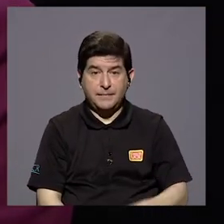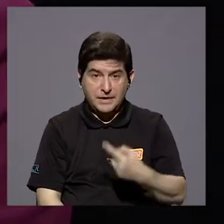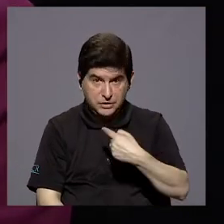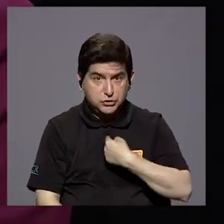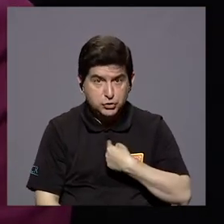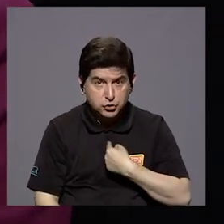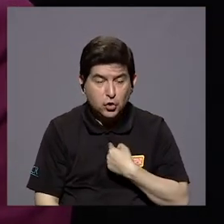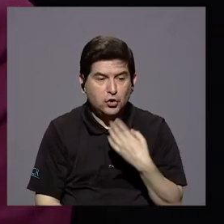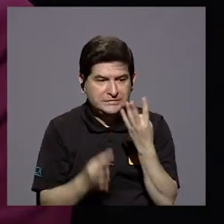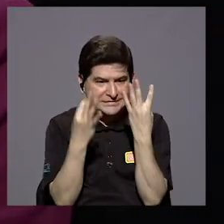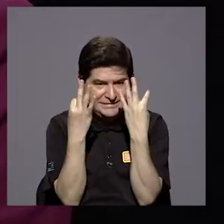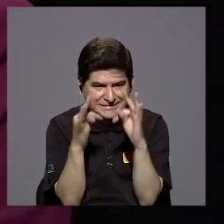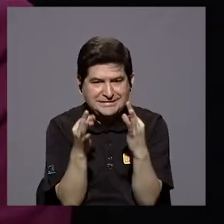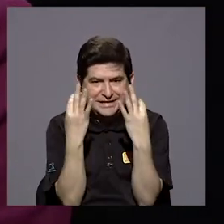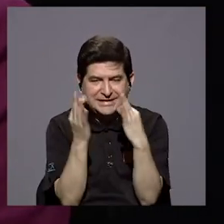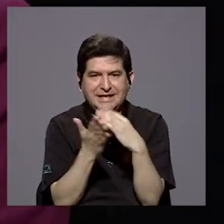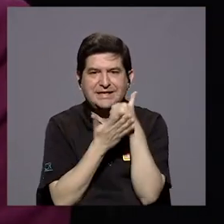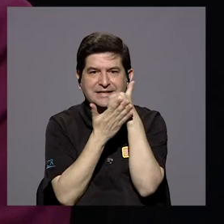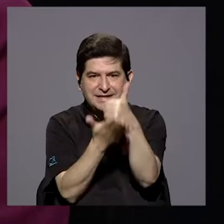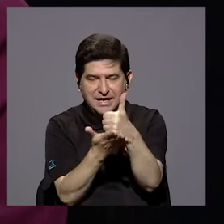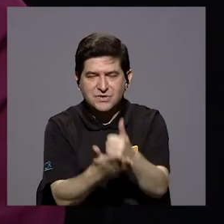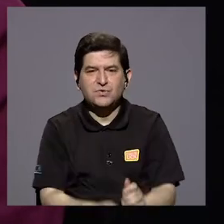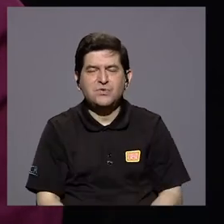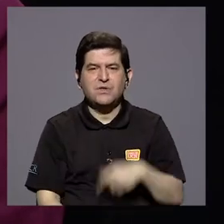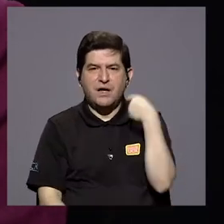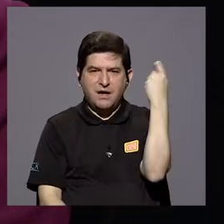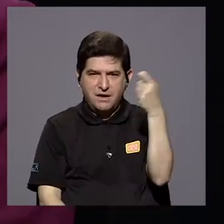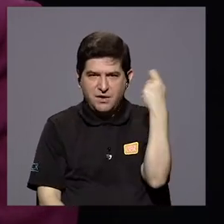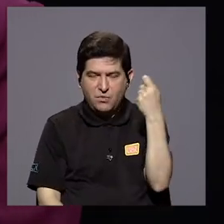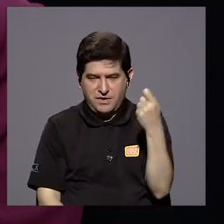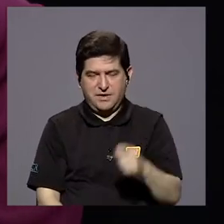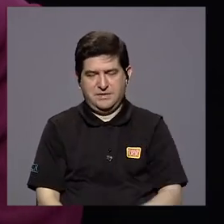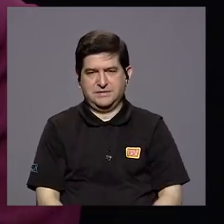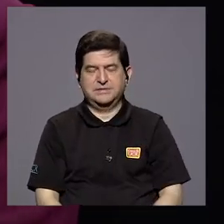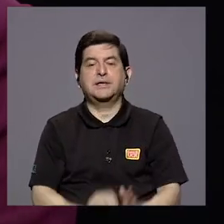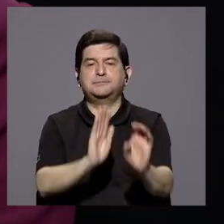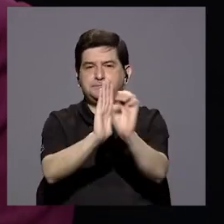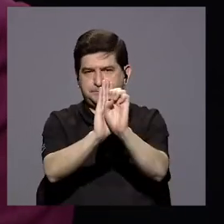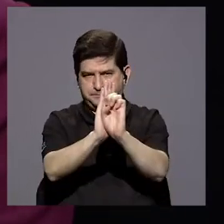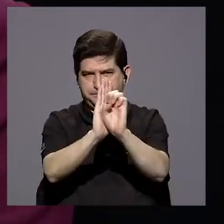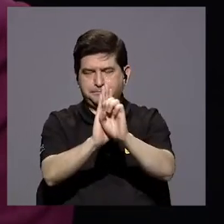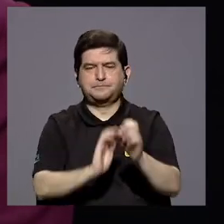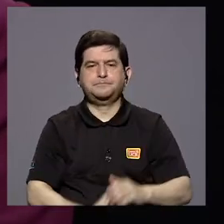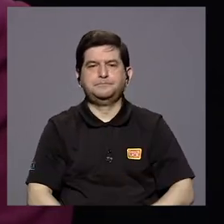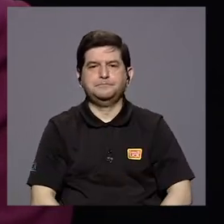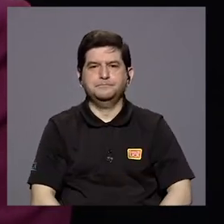Yo he tratado de ayudar en Guanacaste lo que he podido. Por ejemplo,